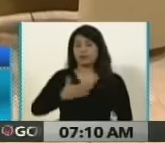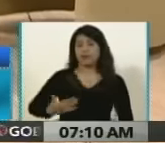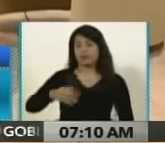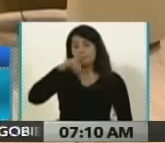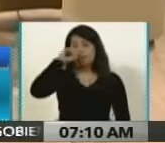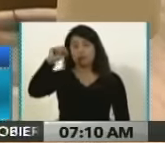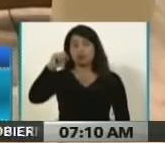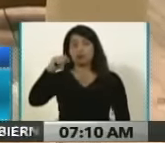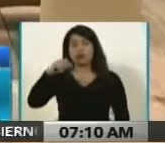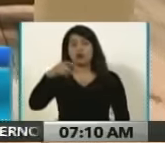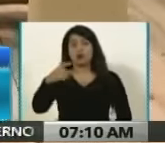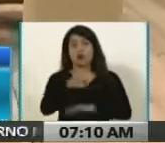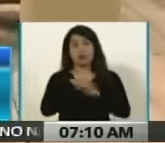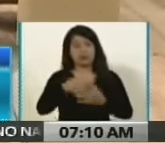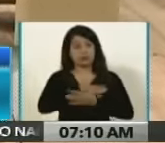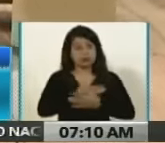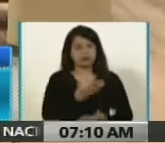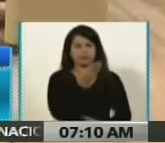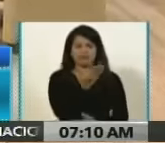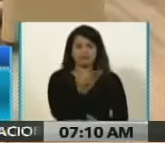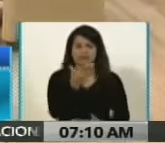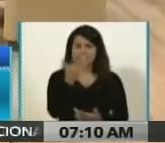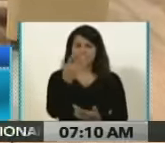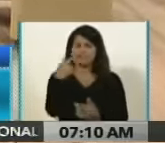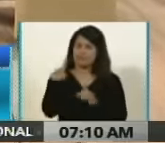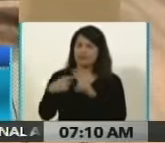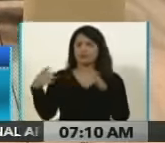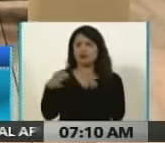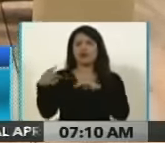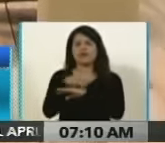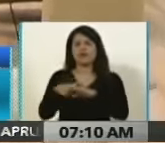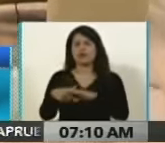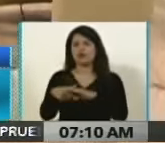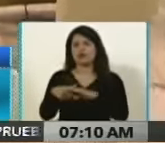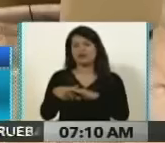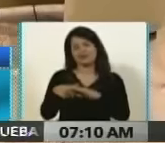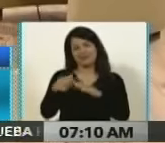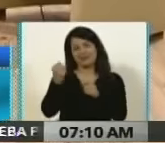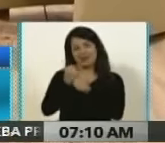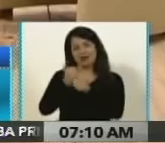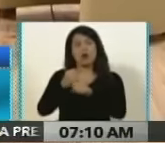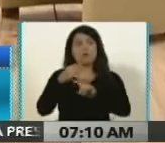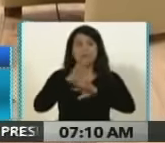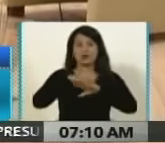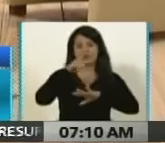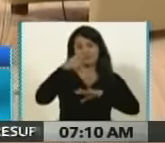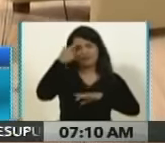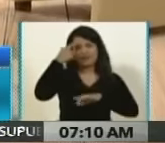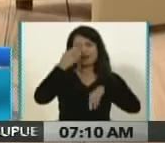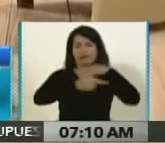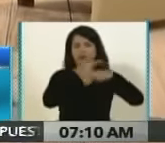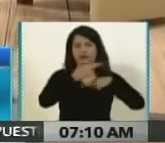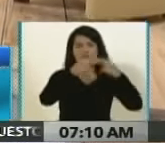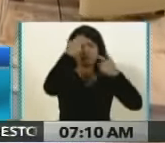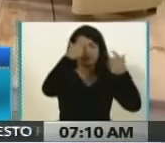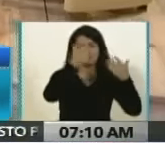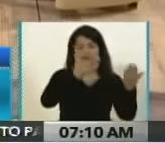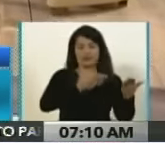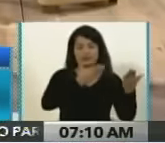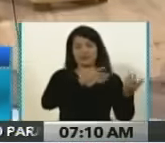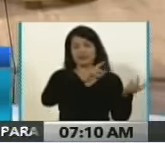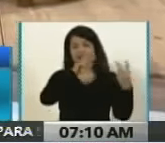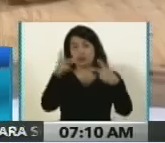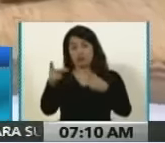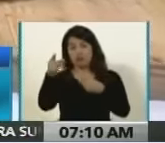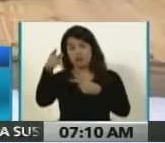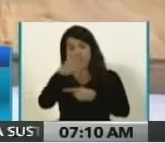del presidente Nicolás Maduro, por supuesto, dándole continuidad a todo lo que fue el tema de la revolución con el comandante Hugo Chávez, el tema